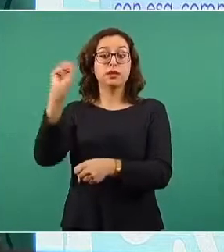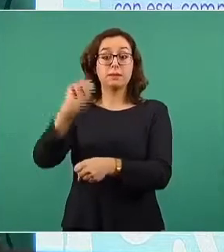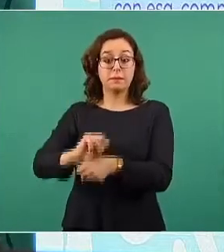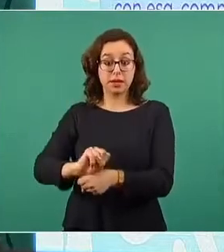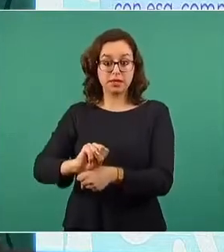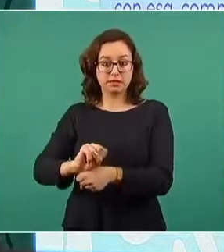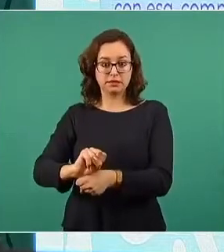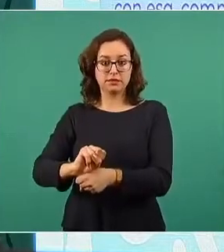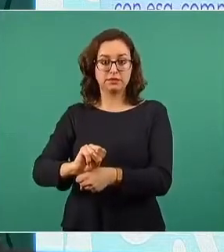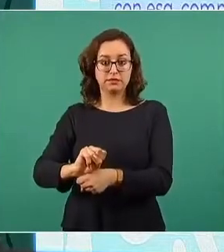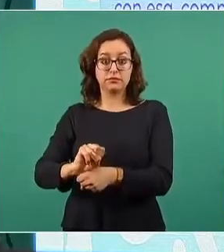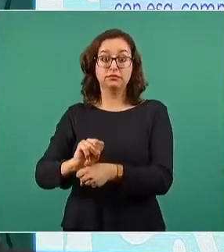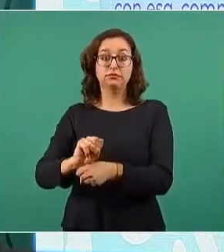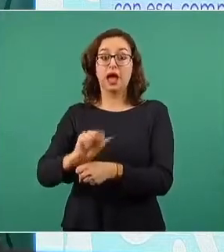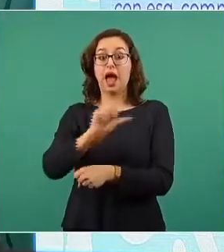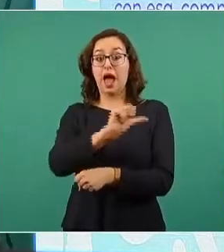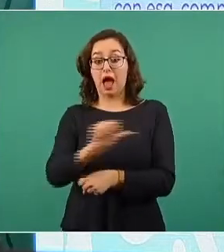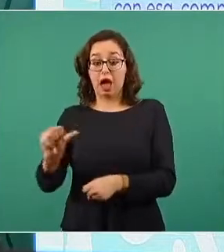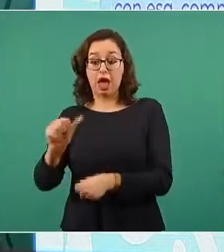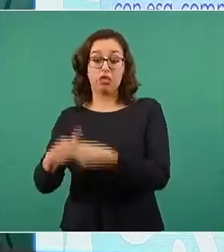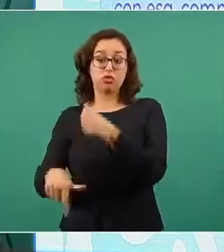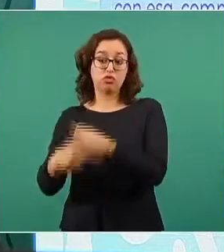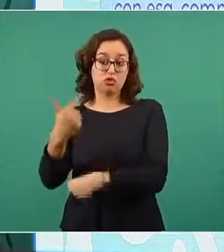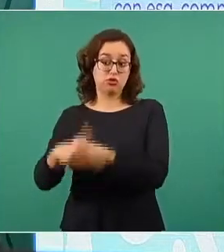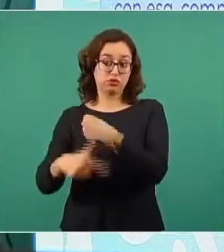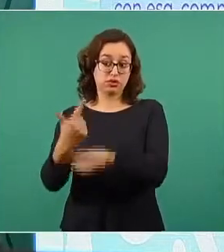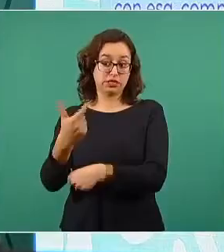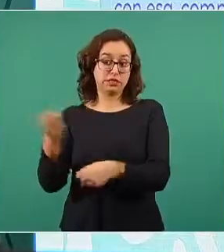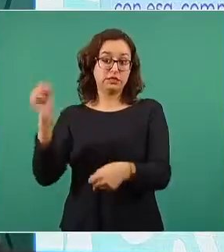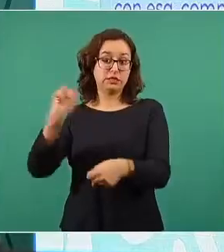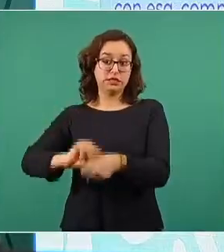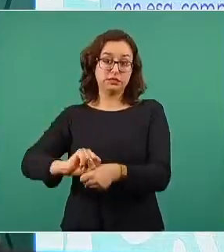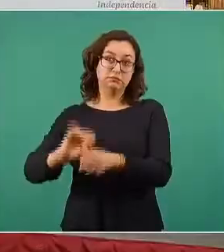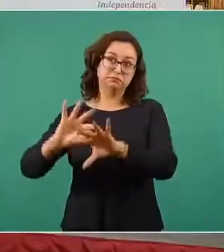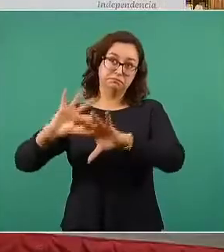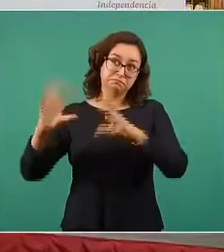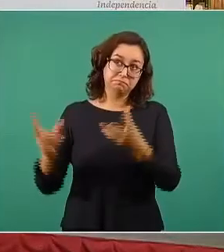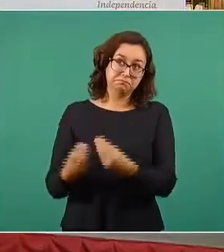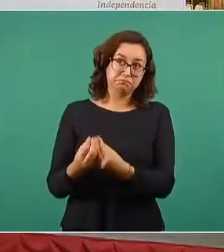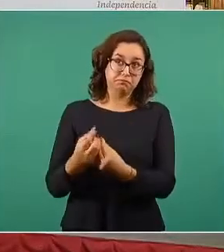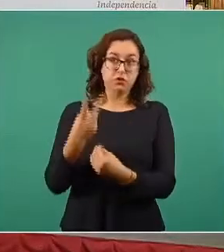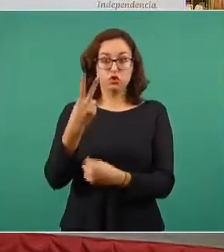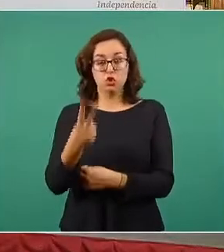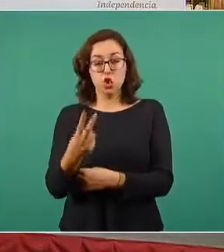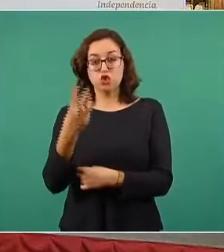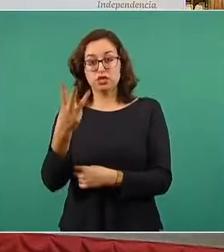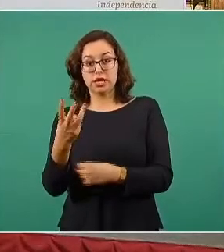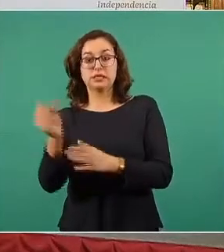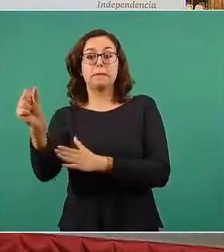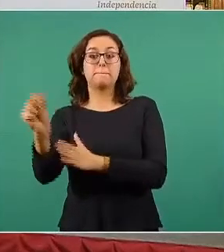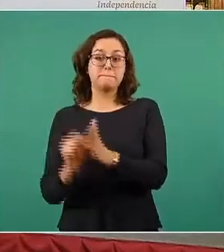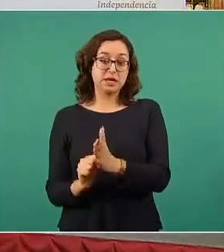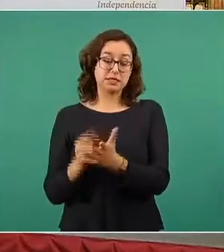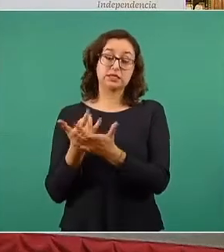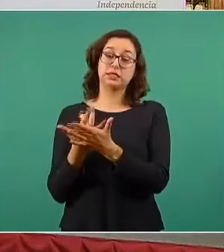dosis y podían pasar hasta 12 semanas. Gruesamente son 2 meses o 3 meses y ese es el intervalo en que se